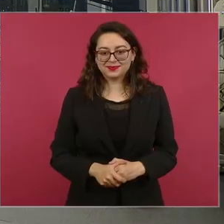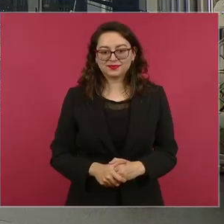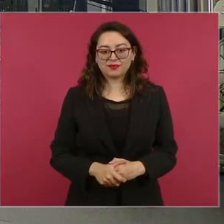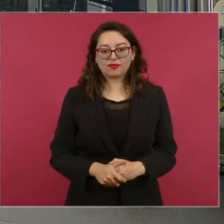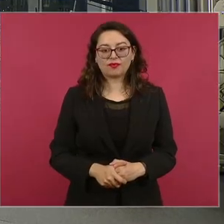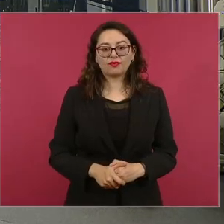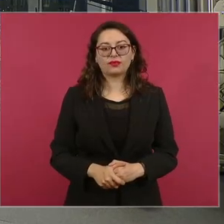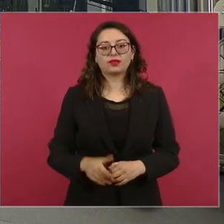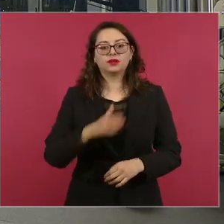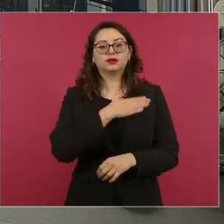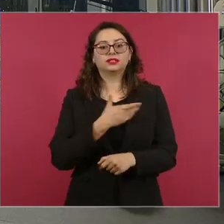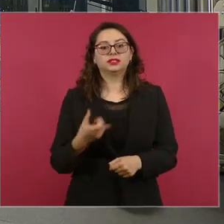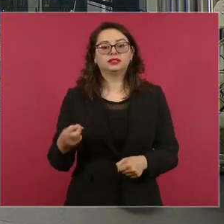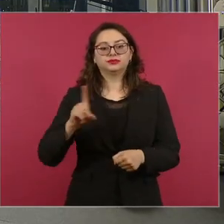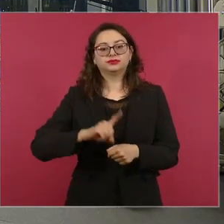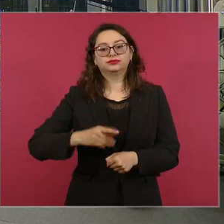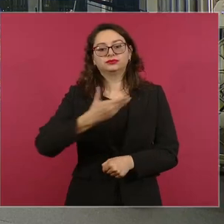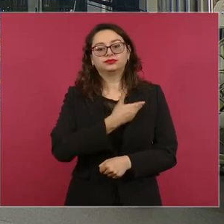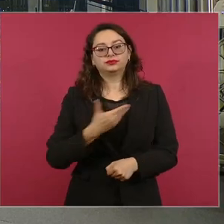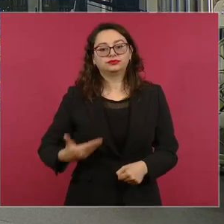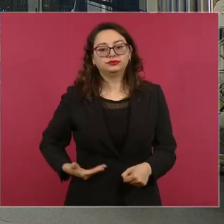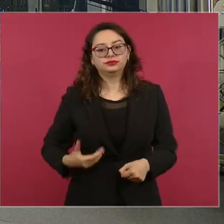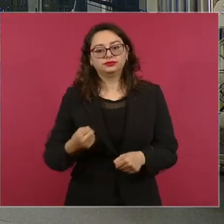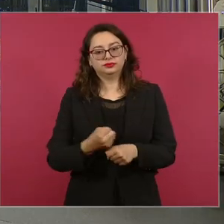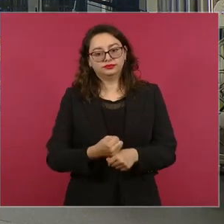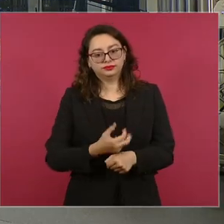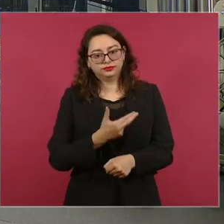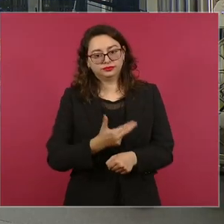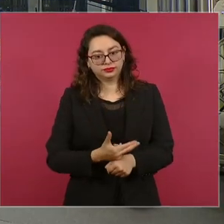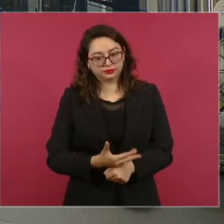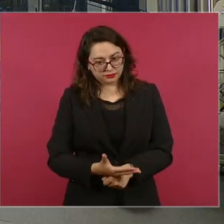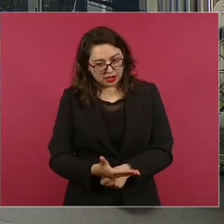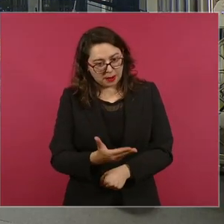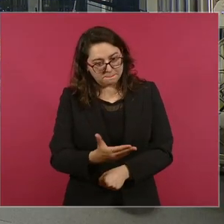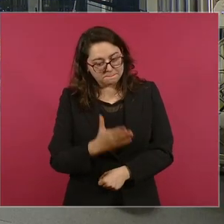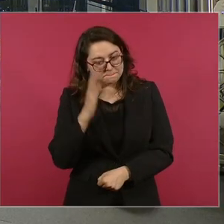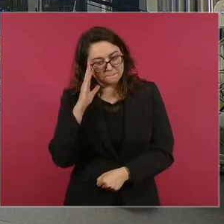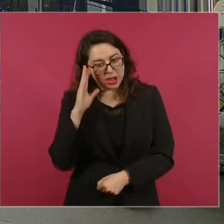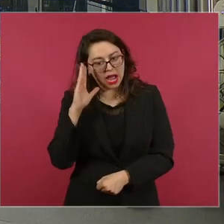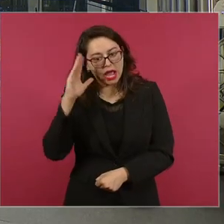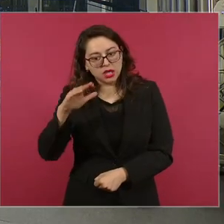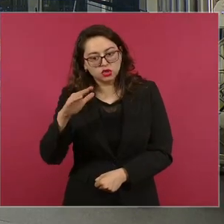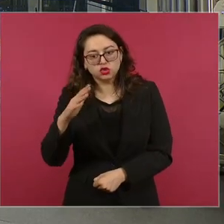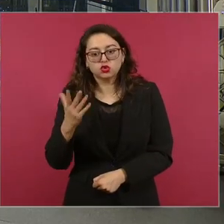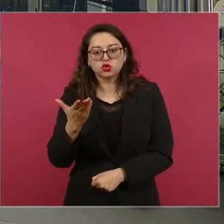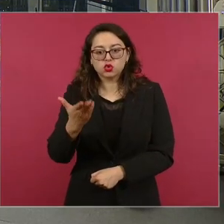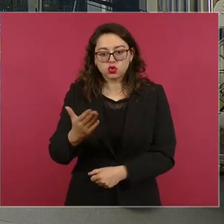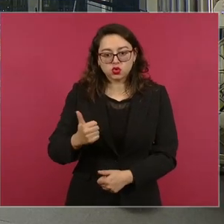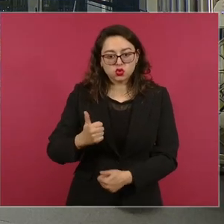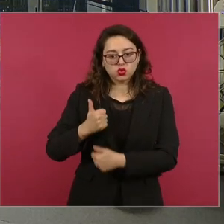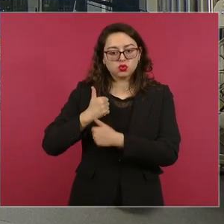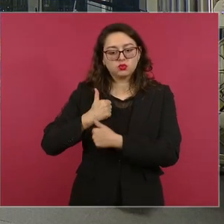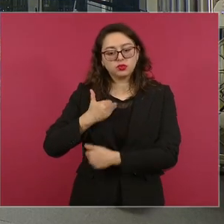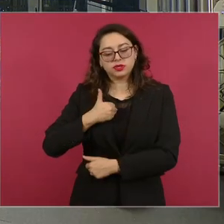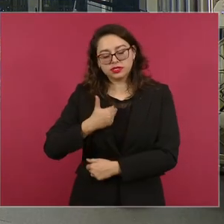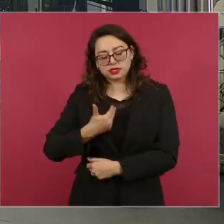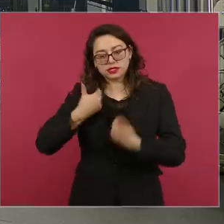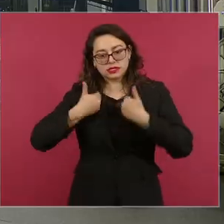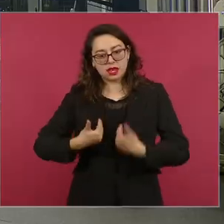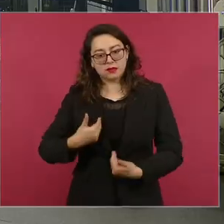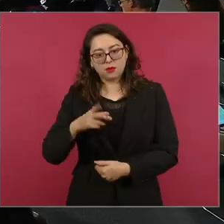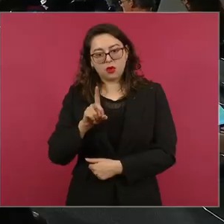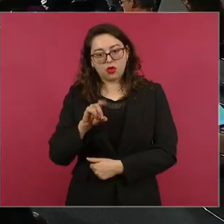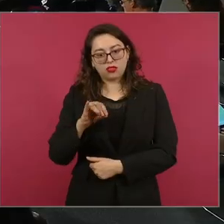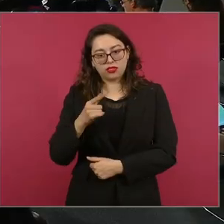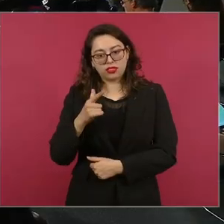Buenos días, señor presidente, secretarios, maestro Robledo, comandante. Buenos días a todas y a todos. Diego Elías Cedillo, el Sistema Informativo de Tabasco, Diario